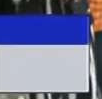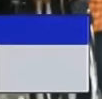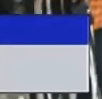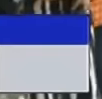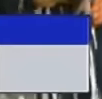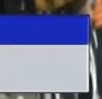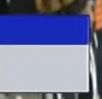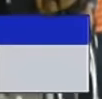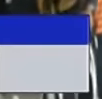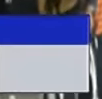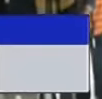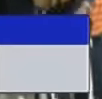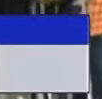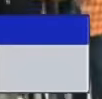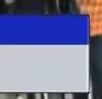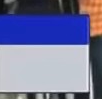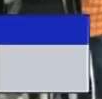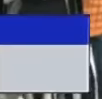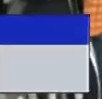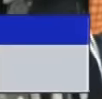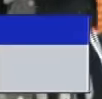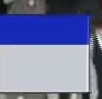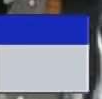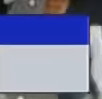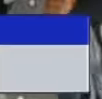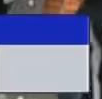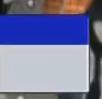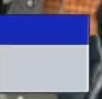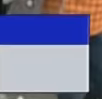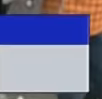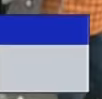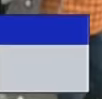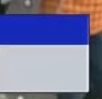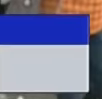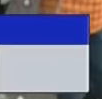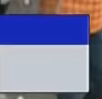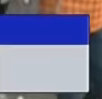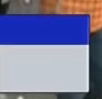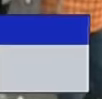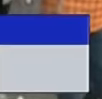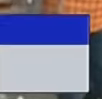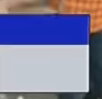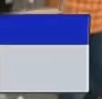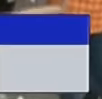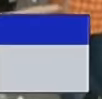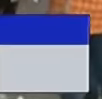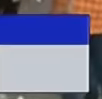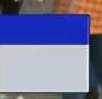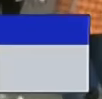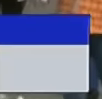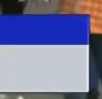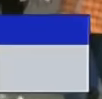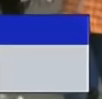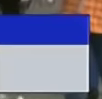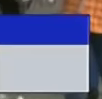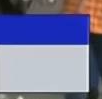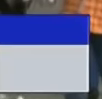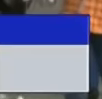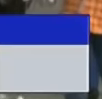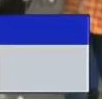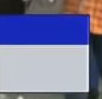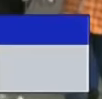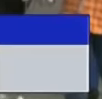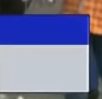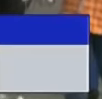Venezuela ante la República de Tunecina, concurrente ante el Estado de Libia. Asimismo, se aprobó